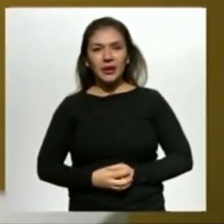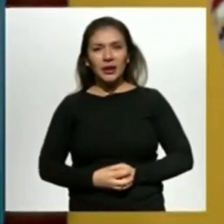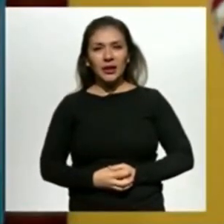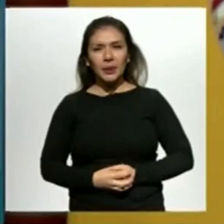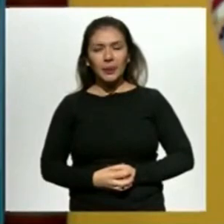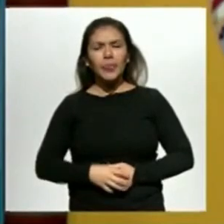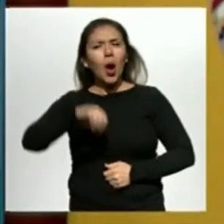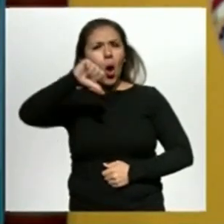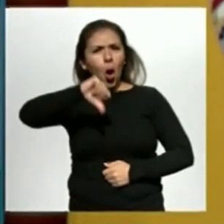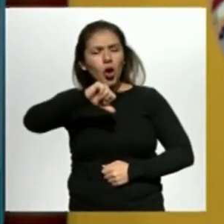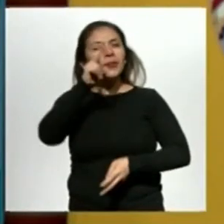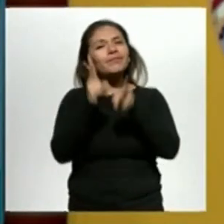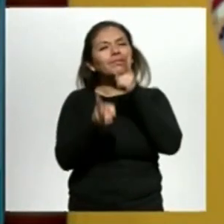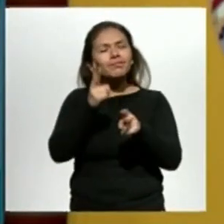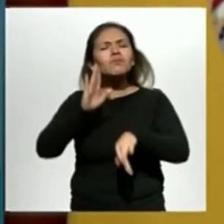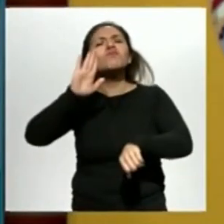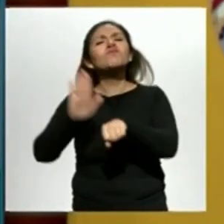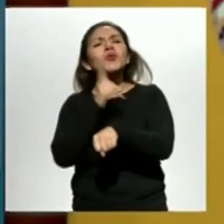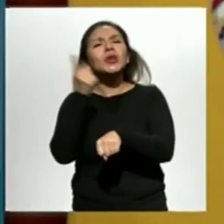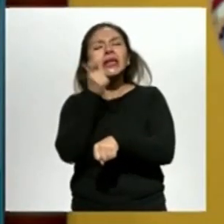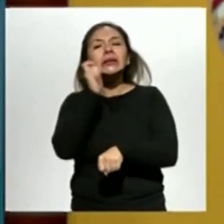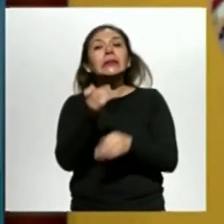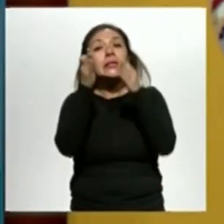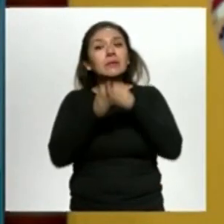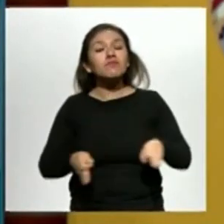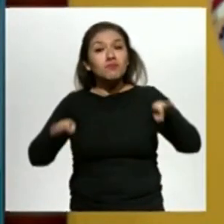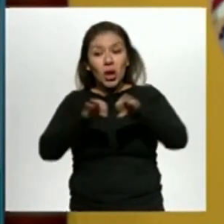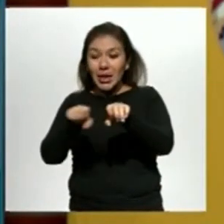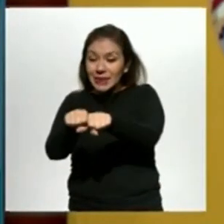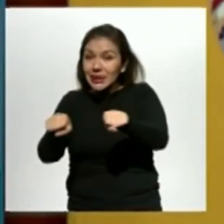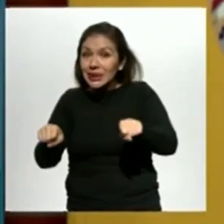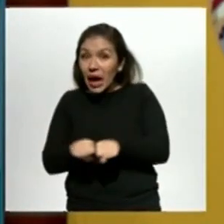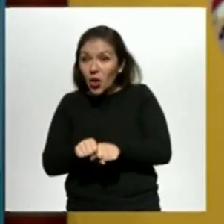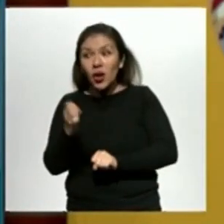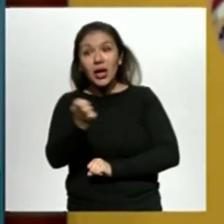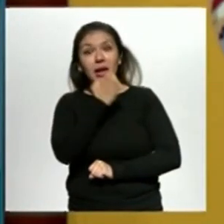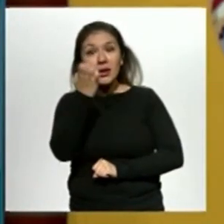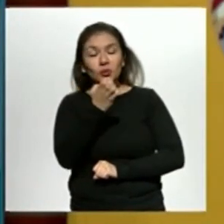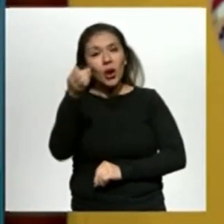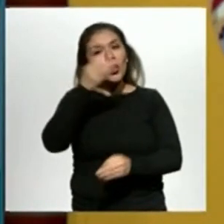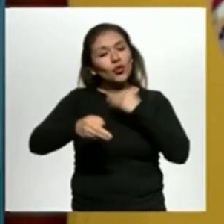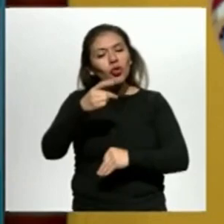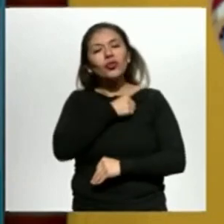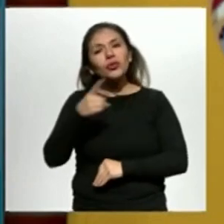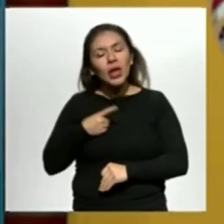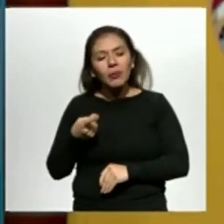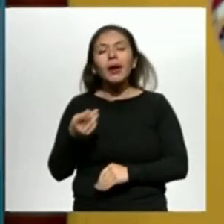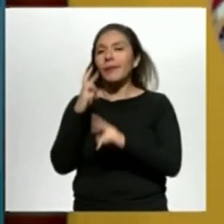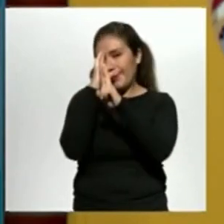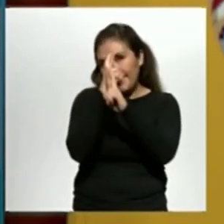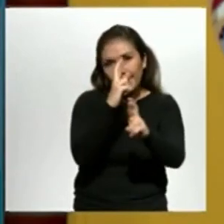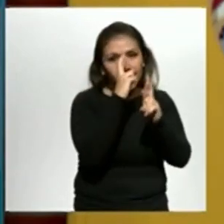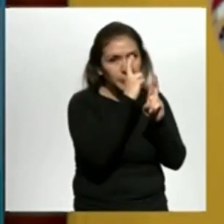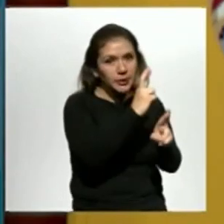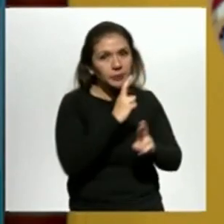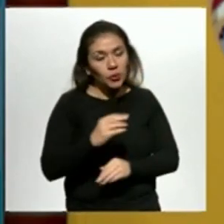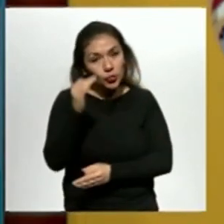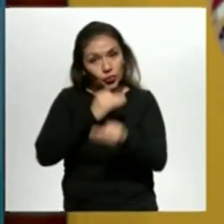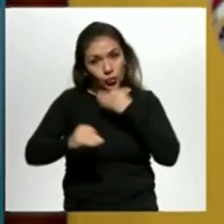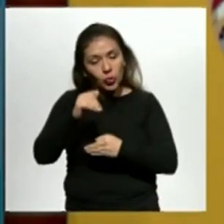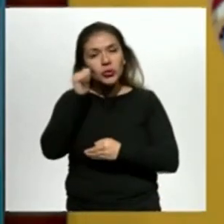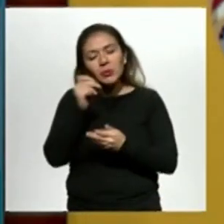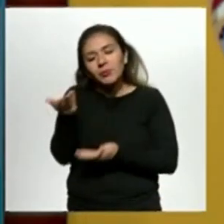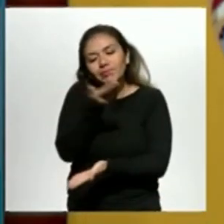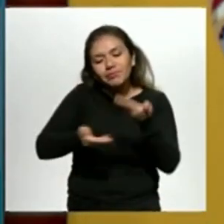Hoy vamos a platicar acerca de por qué es importante que en el salón de clases y en la escuela nos comportemos con respeto hacia los demás. Eso ayuda a tener una